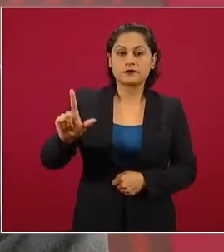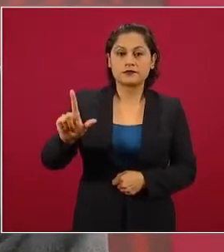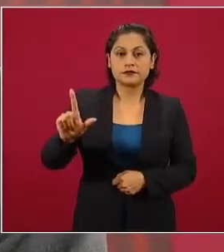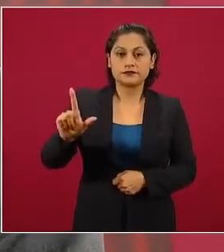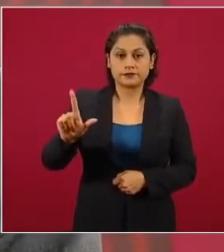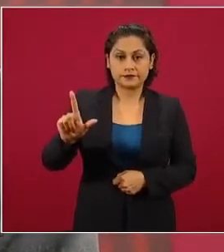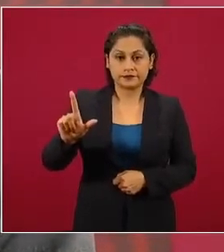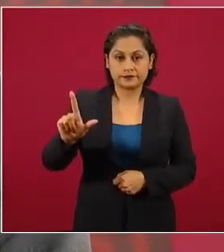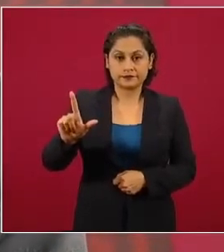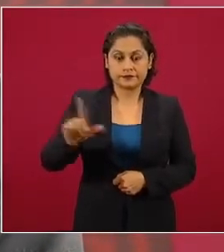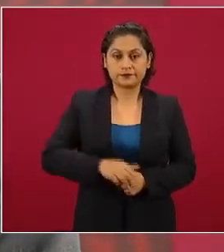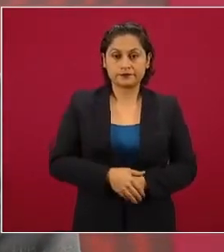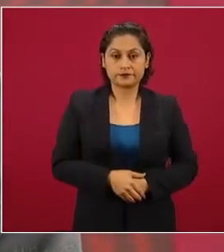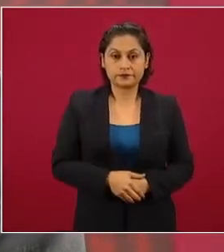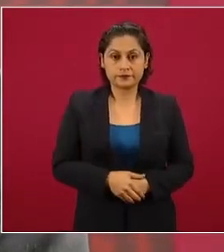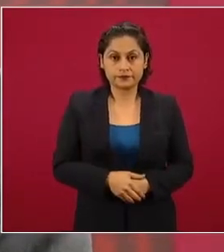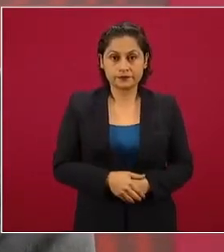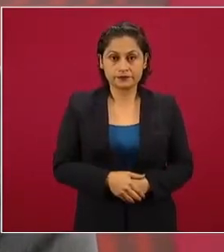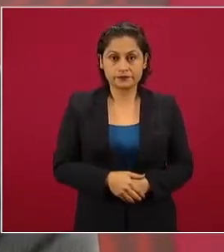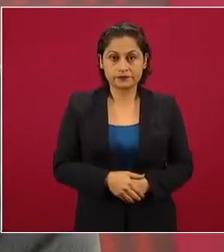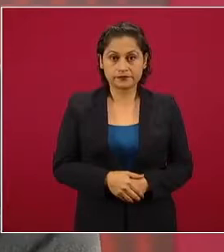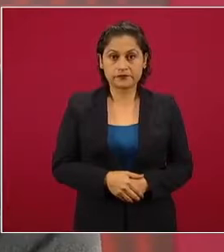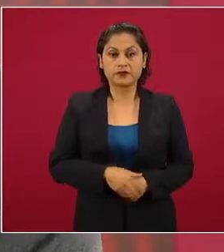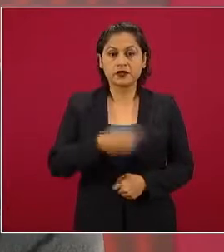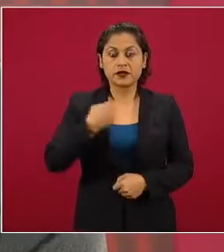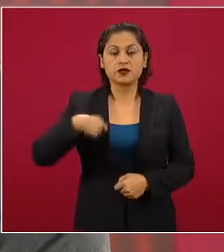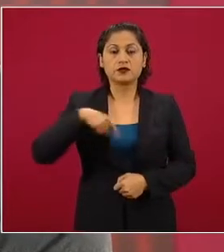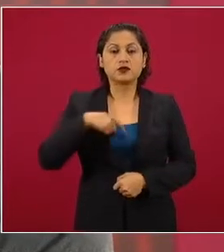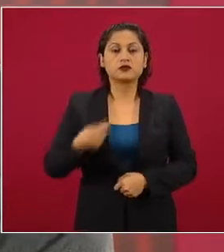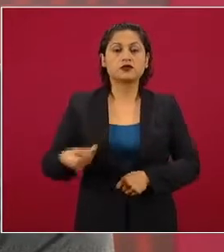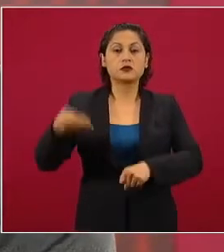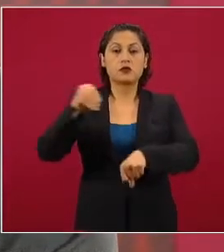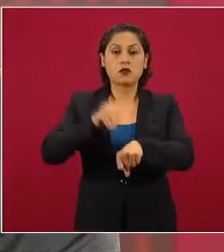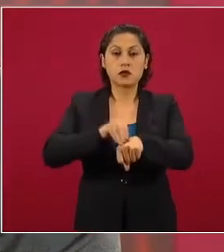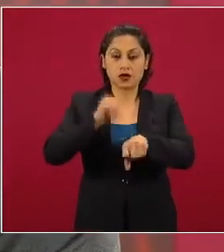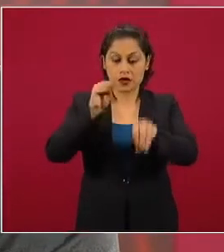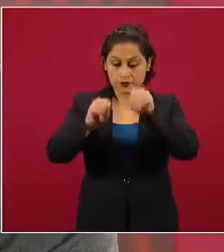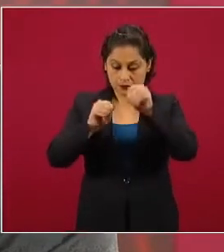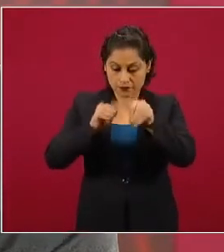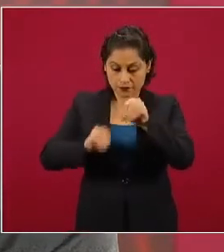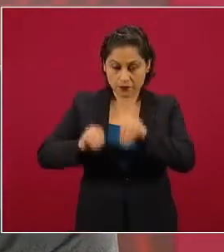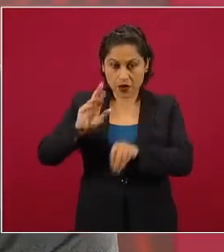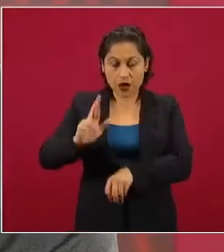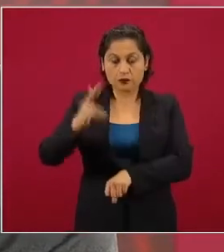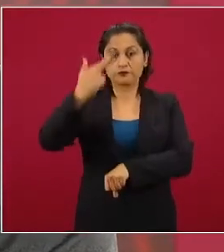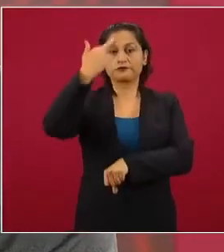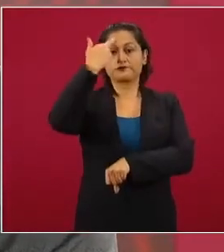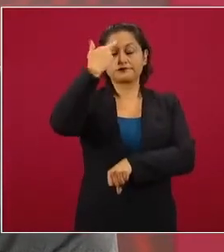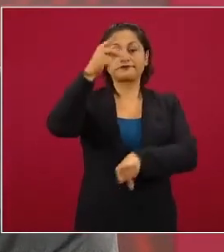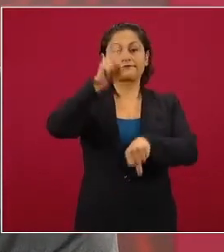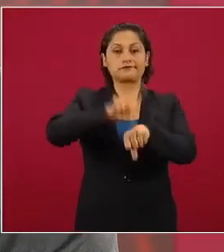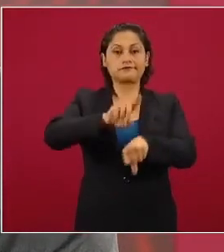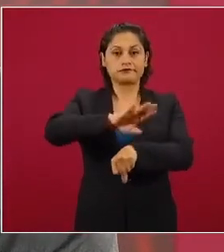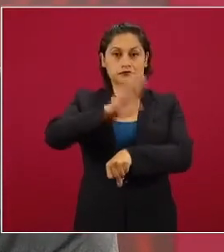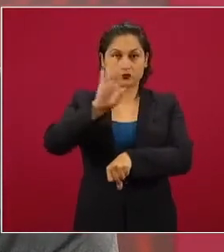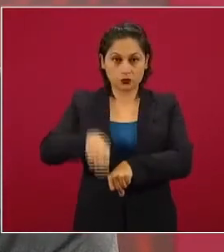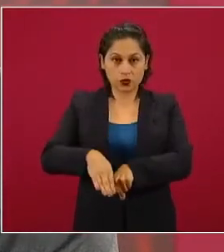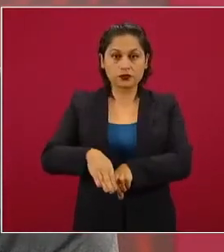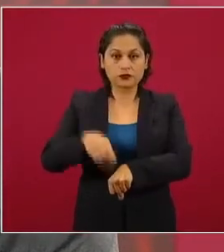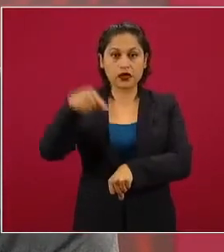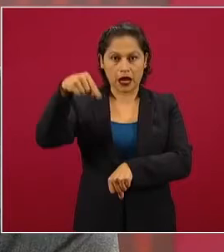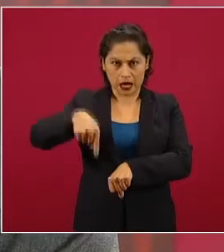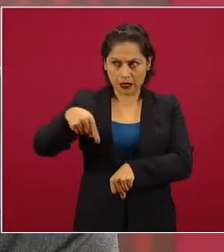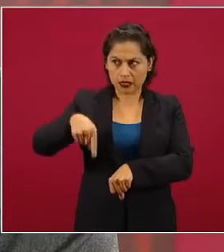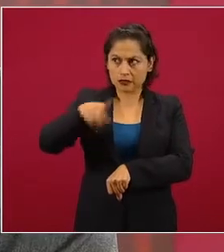Y vamos a hacer una ofrenda dedicada a ellos aquí, en Palacio Nacional,